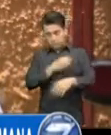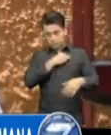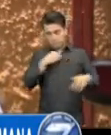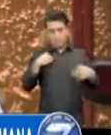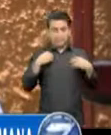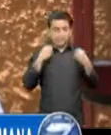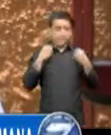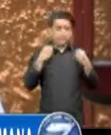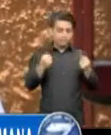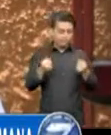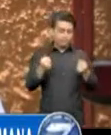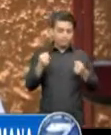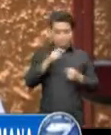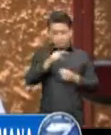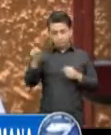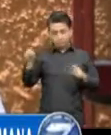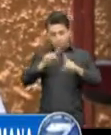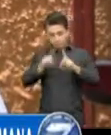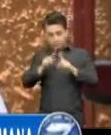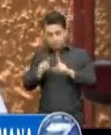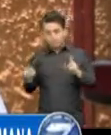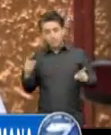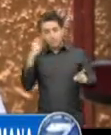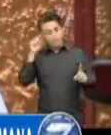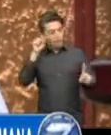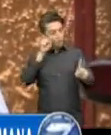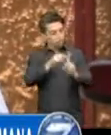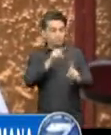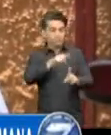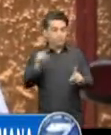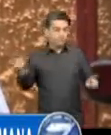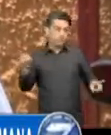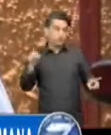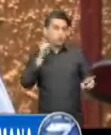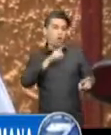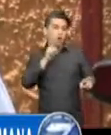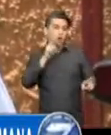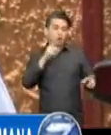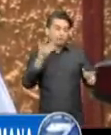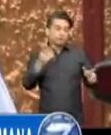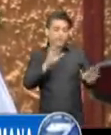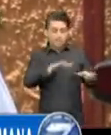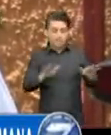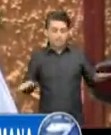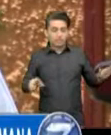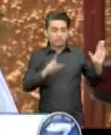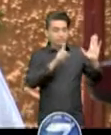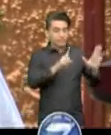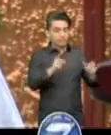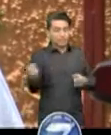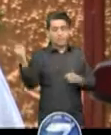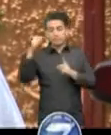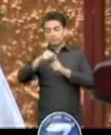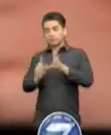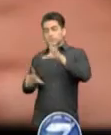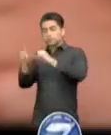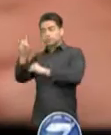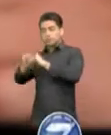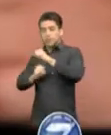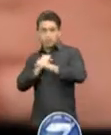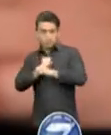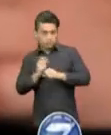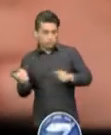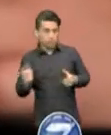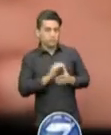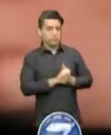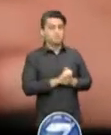que es exclusivamente para este grupo de edad es decir que la moderna que viene viene en la dosis específica pediátrica las vacunas